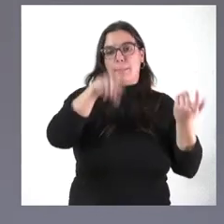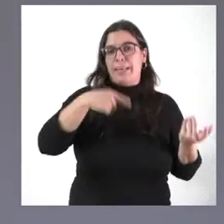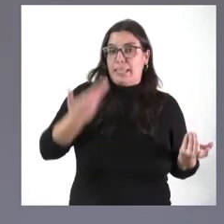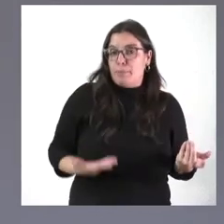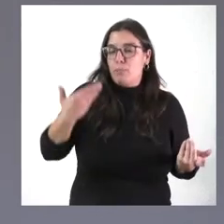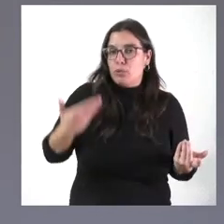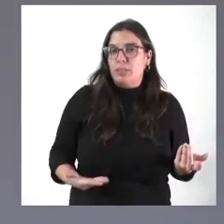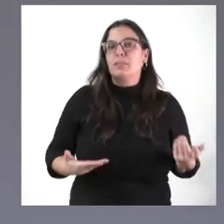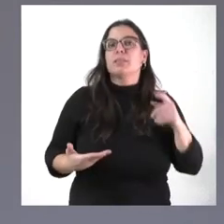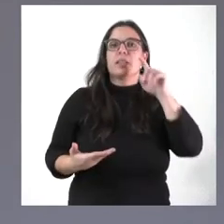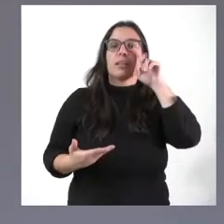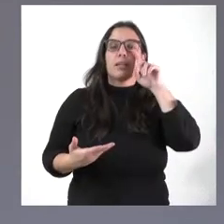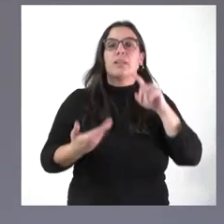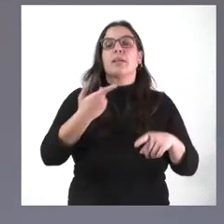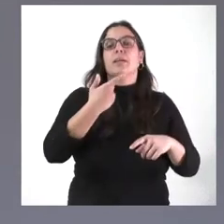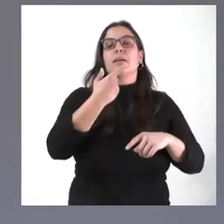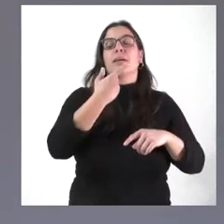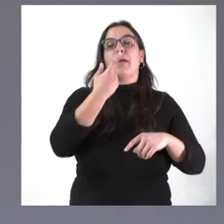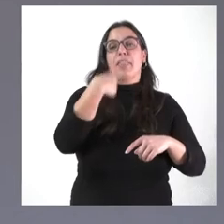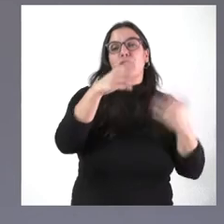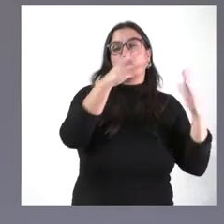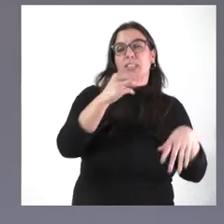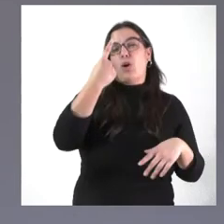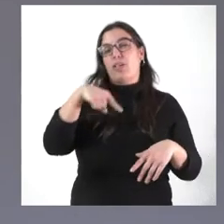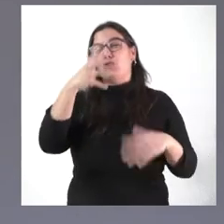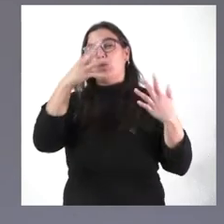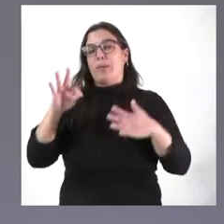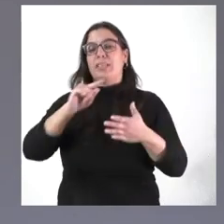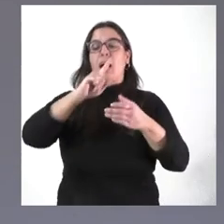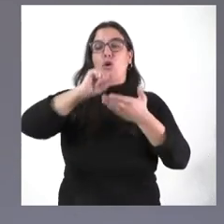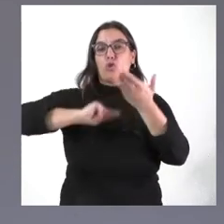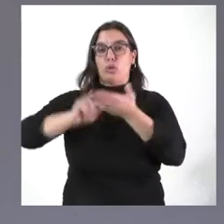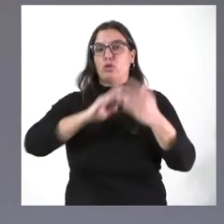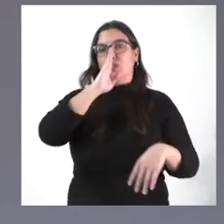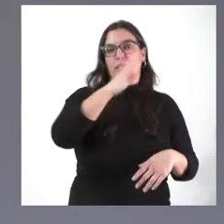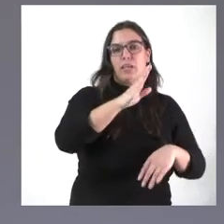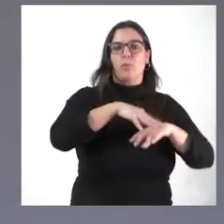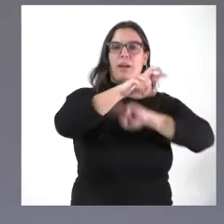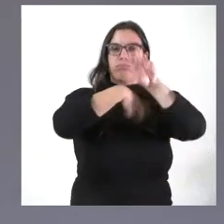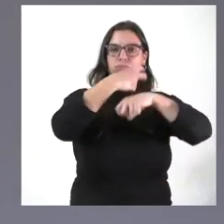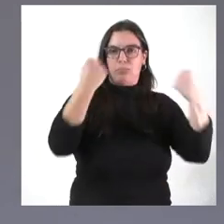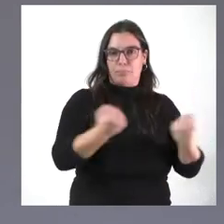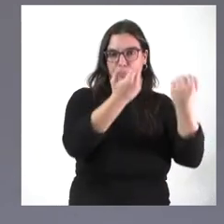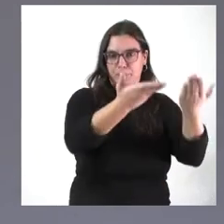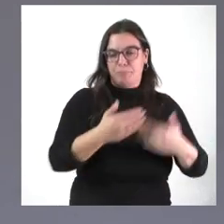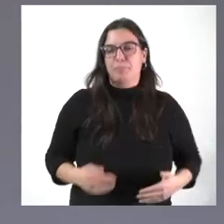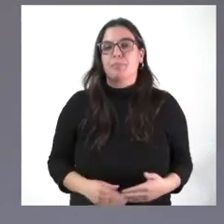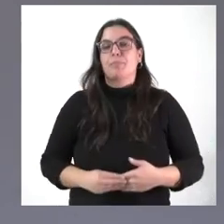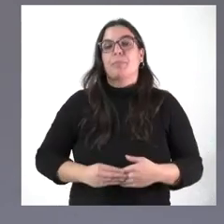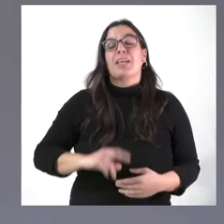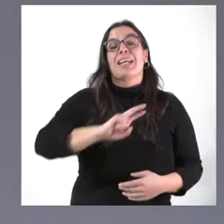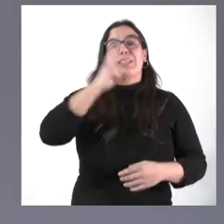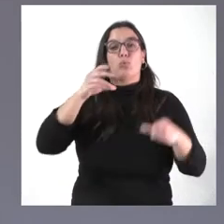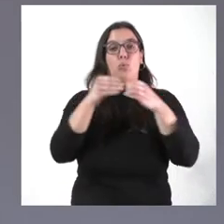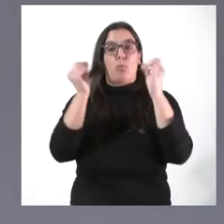la creación de entre 180 y 190 puestos de trabajo directos en estas actuaciones de restauración el segundo paquete